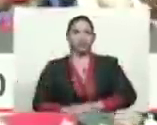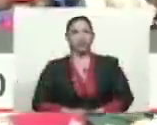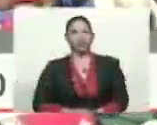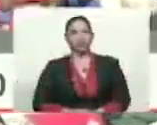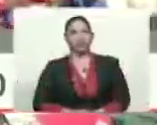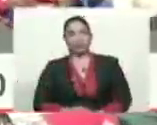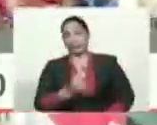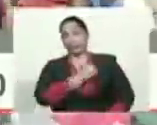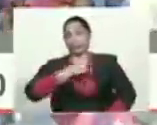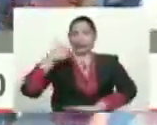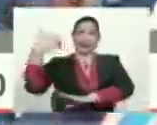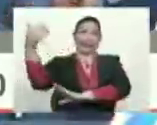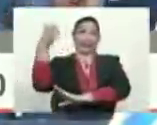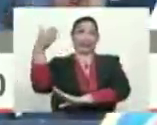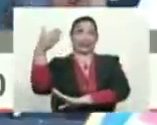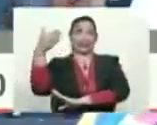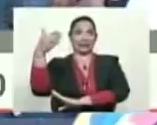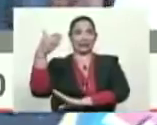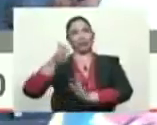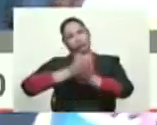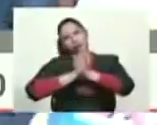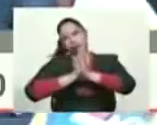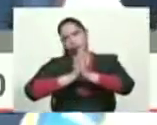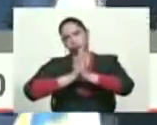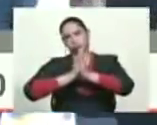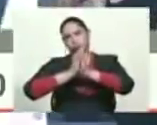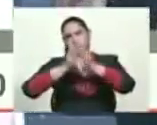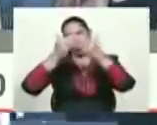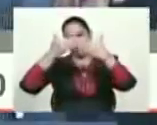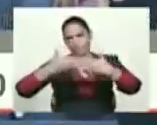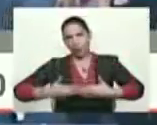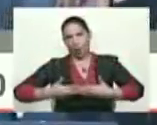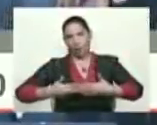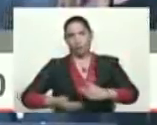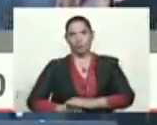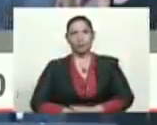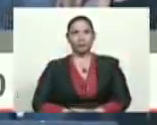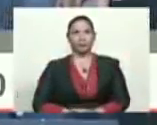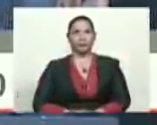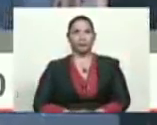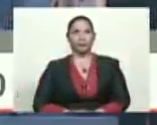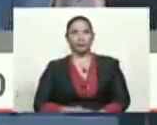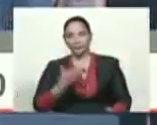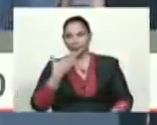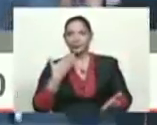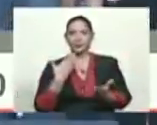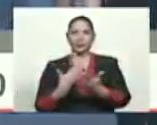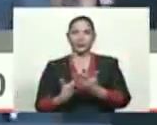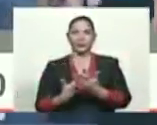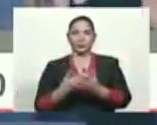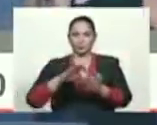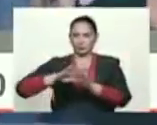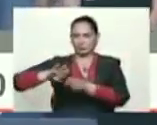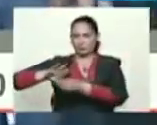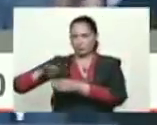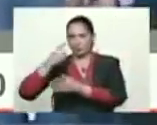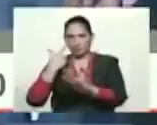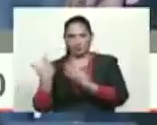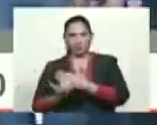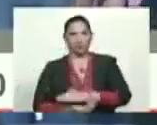Compadre, esa bandera está para ahí, ¿eh? La bandera esta, está para la cámara, por favor. Gracias. Échala para acá, por un ladito,